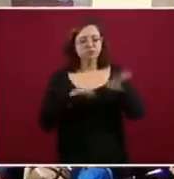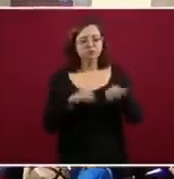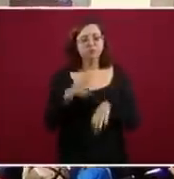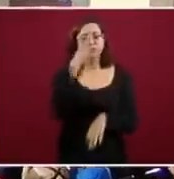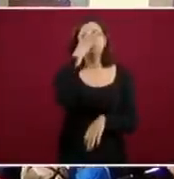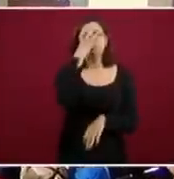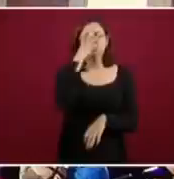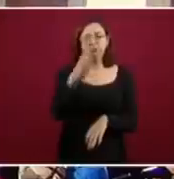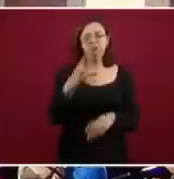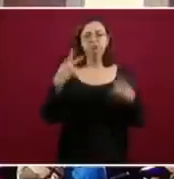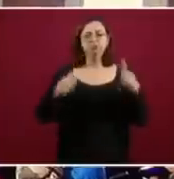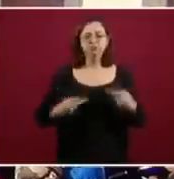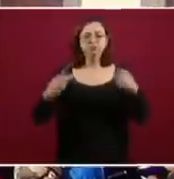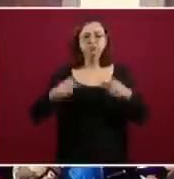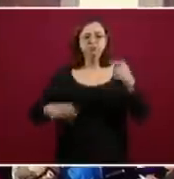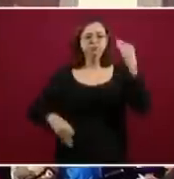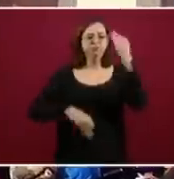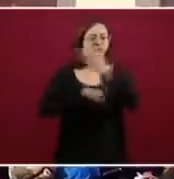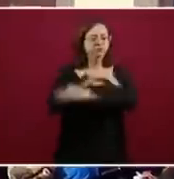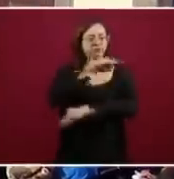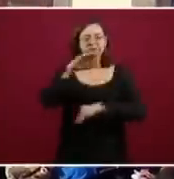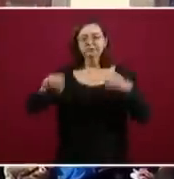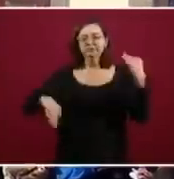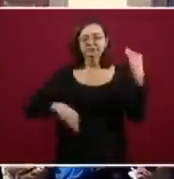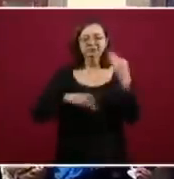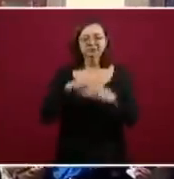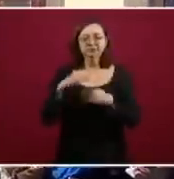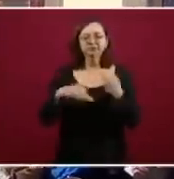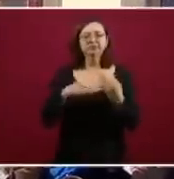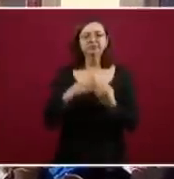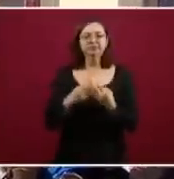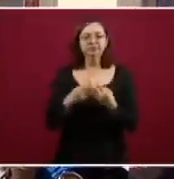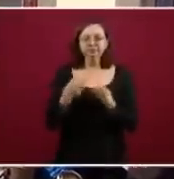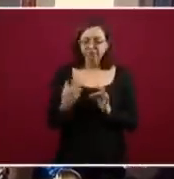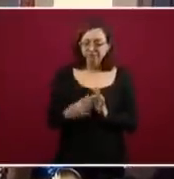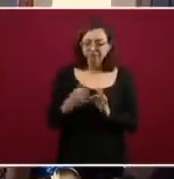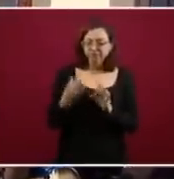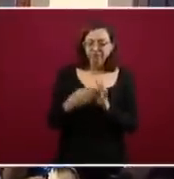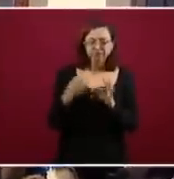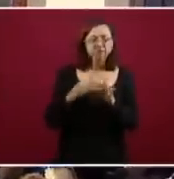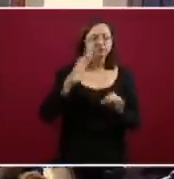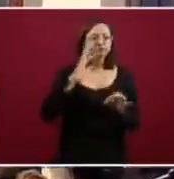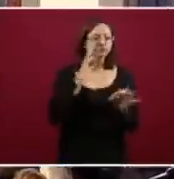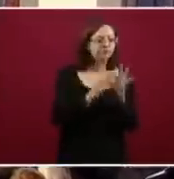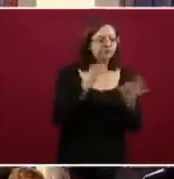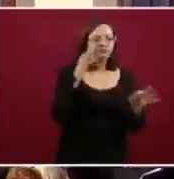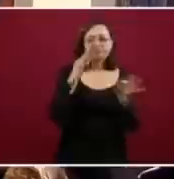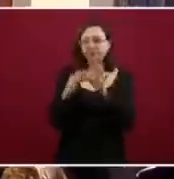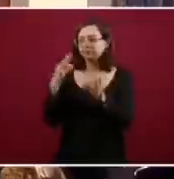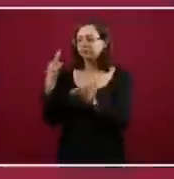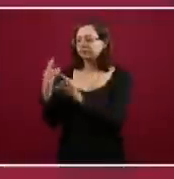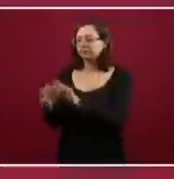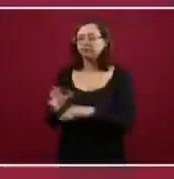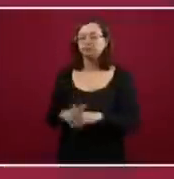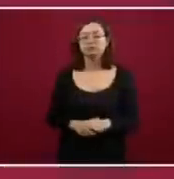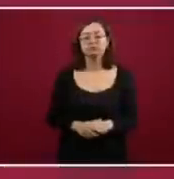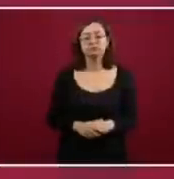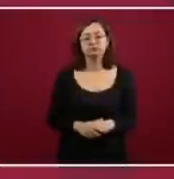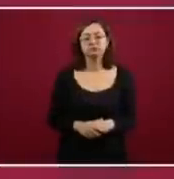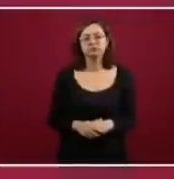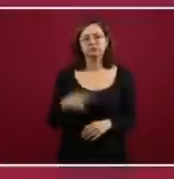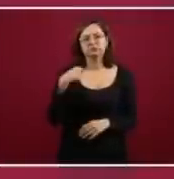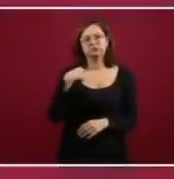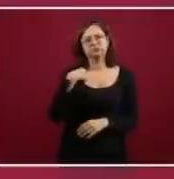todos este están haciendo lo que les corresponde entonces no tengo